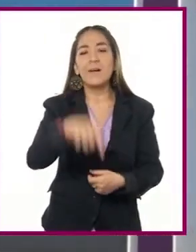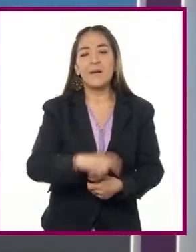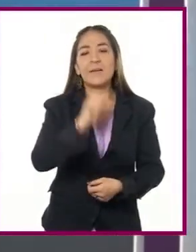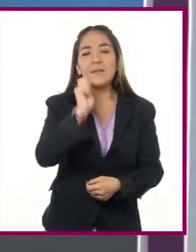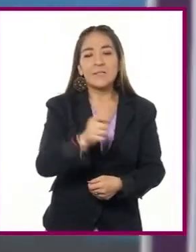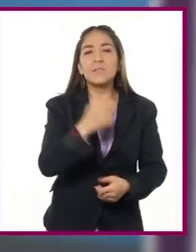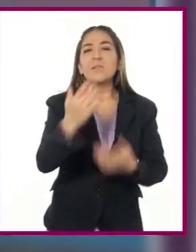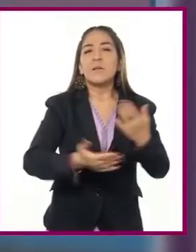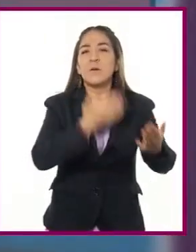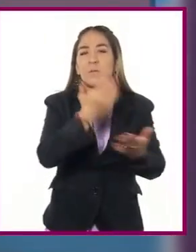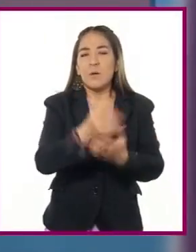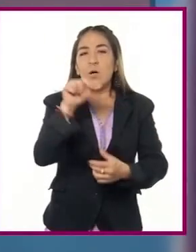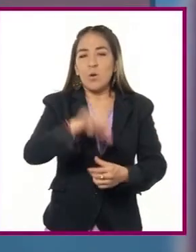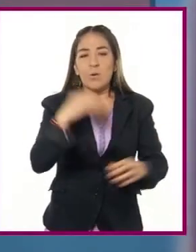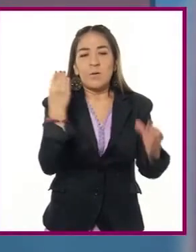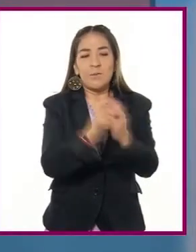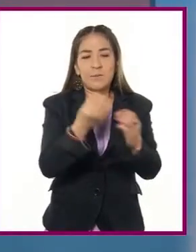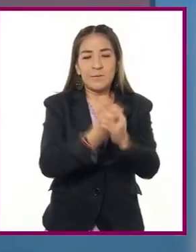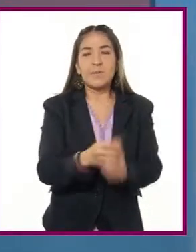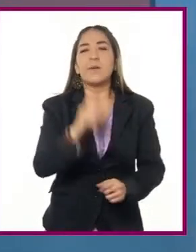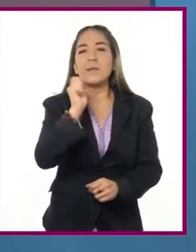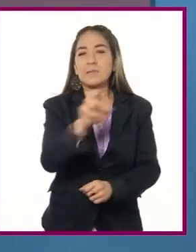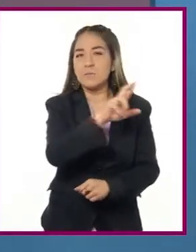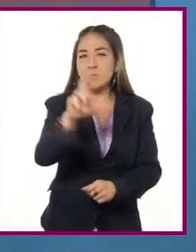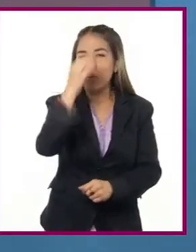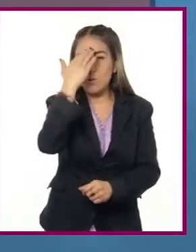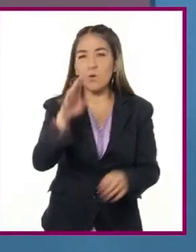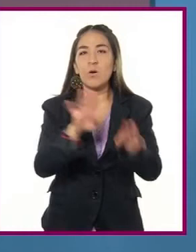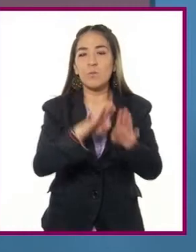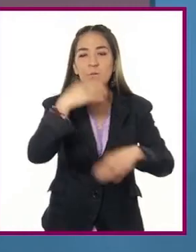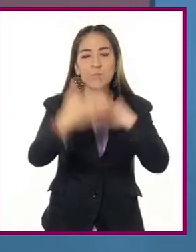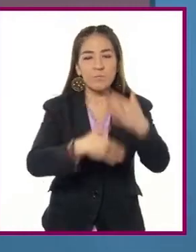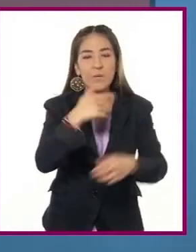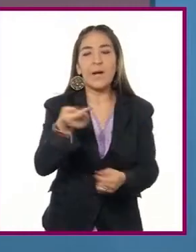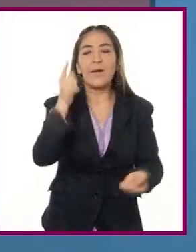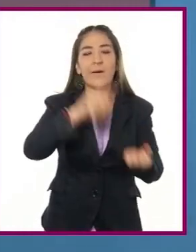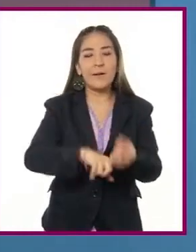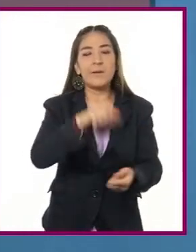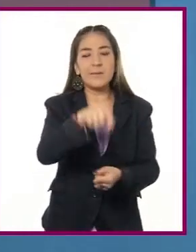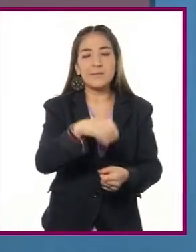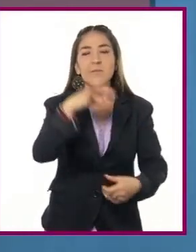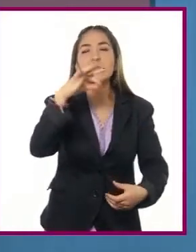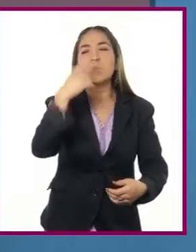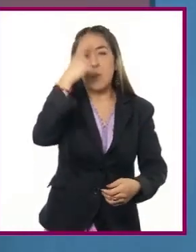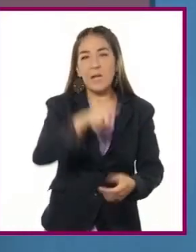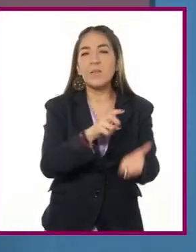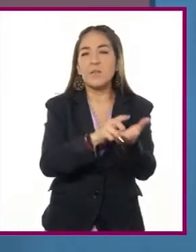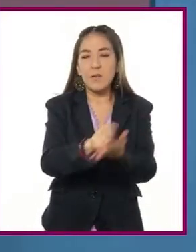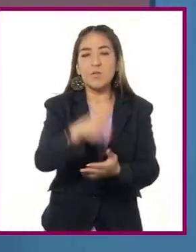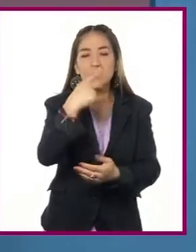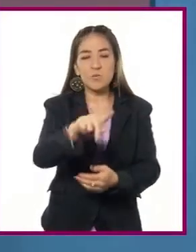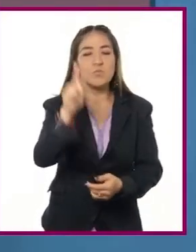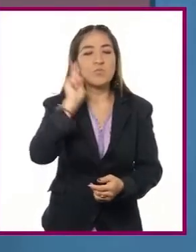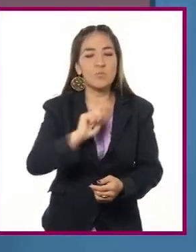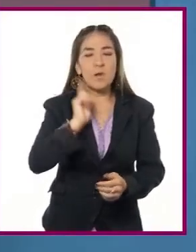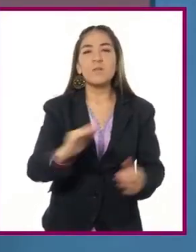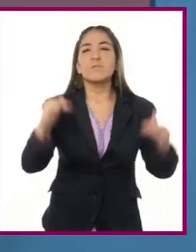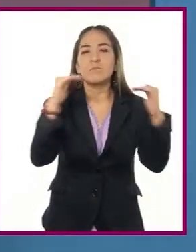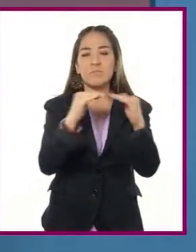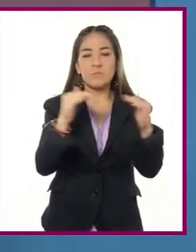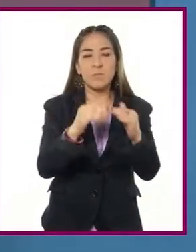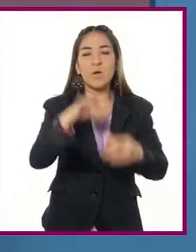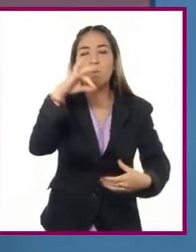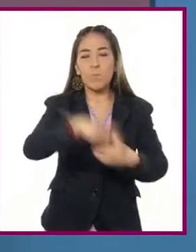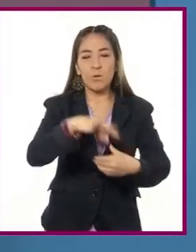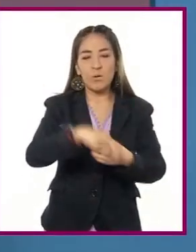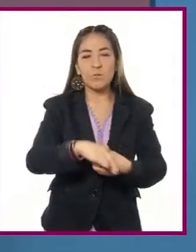el propósito de la sesión es reconocer el proceso de reivindicación de los derechos de la mujer, el voto y la equidad